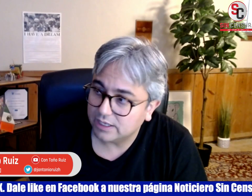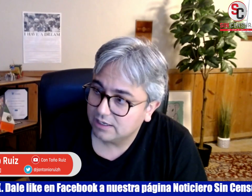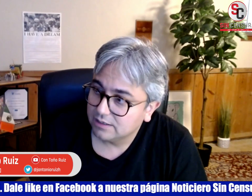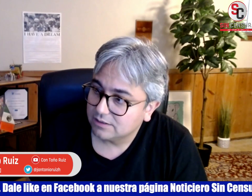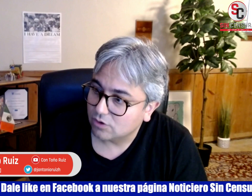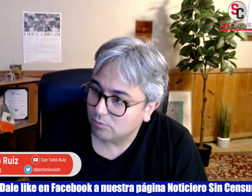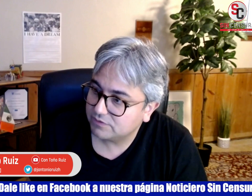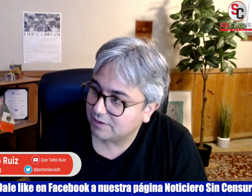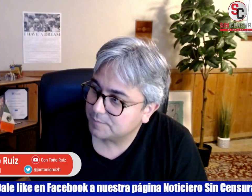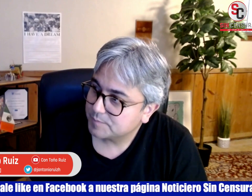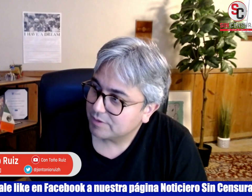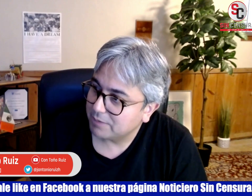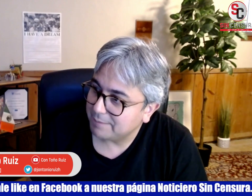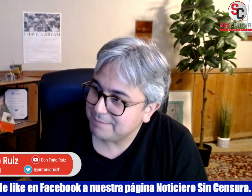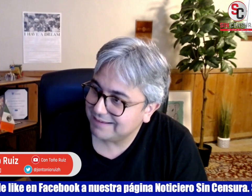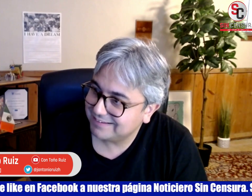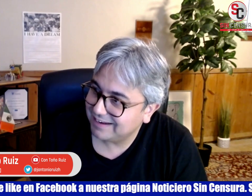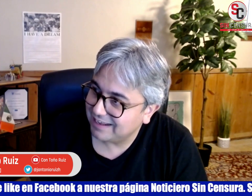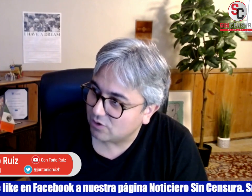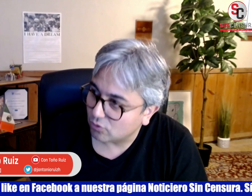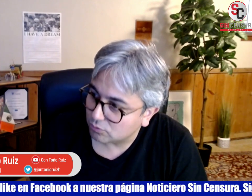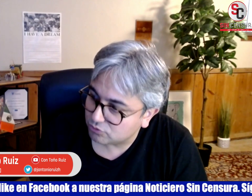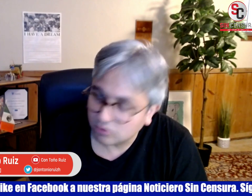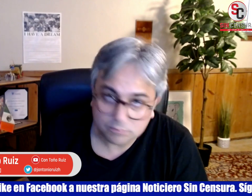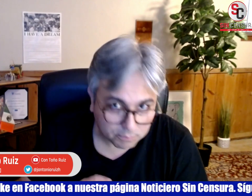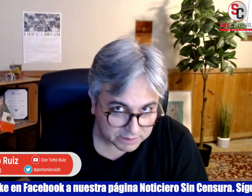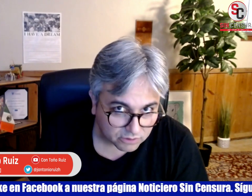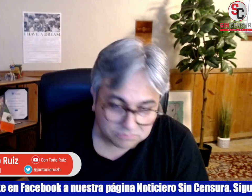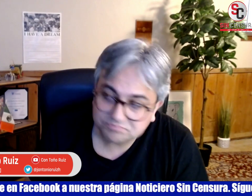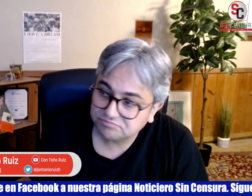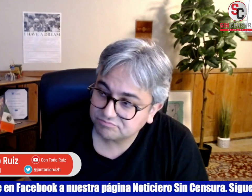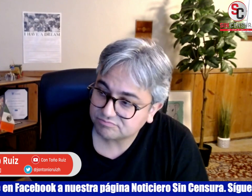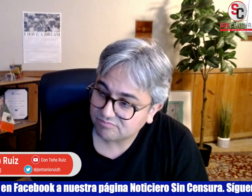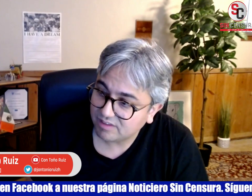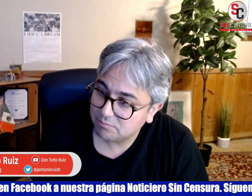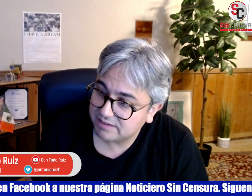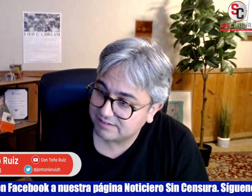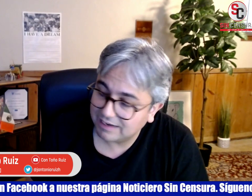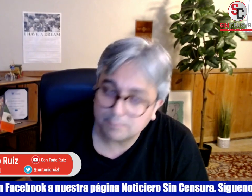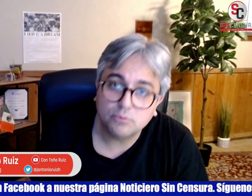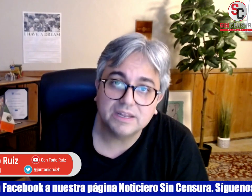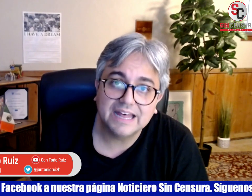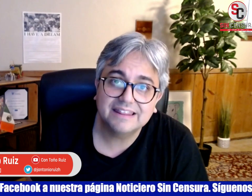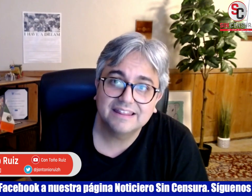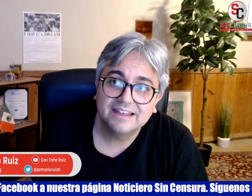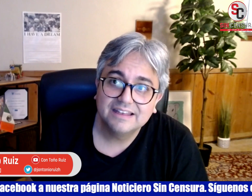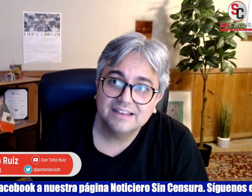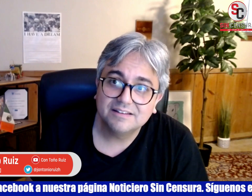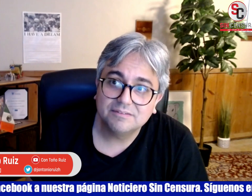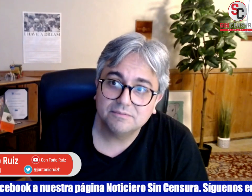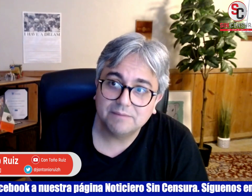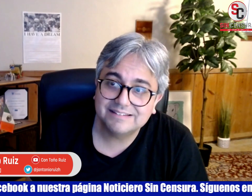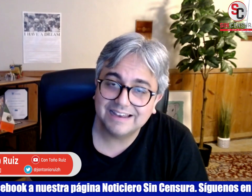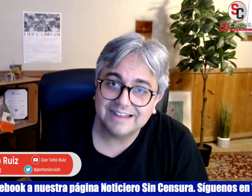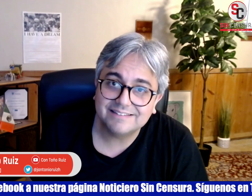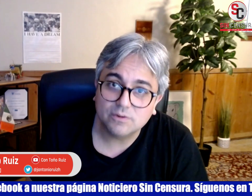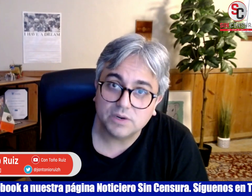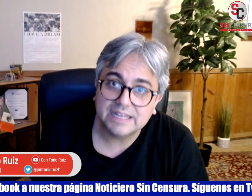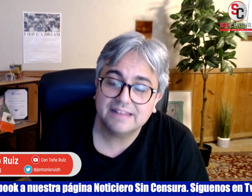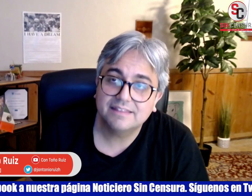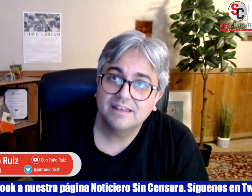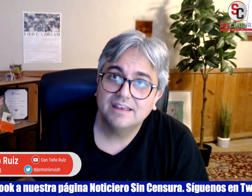Sin Censura, como es que para mí más que la corrupción, en mi opinión, más que la impunidad, más